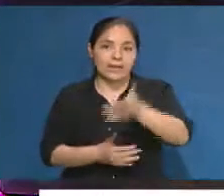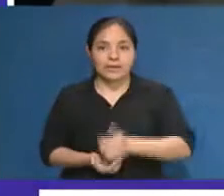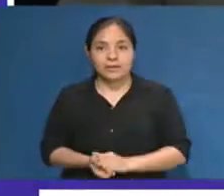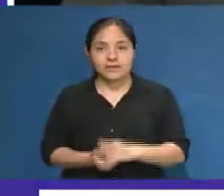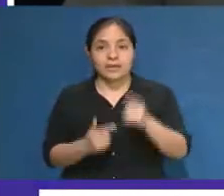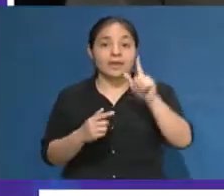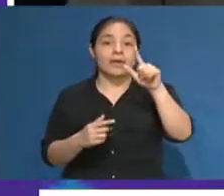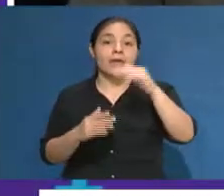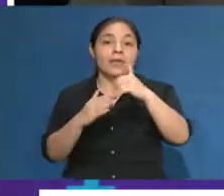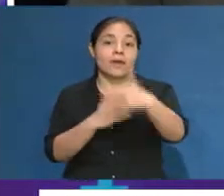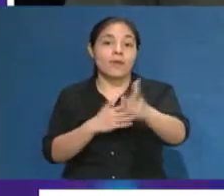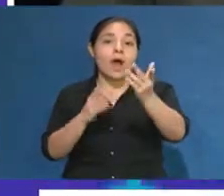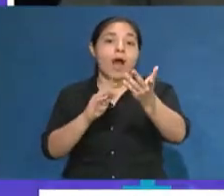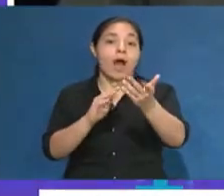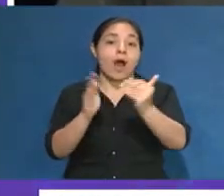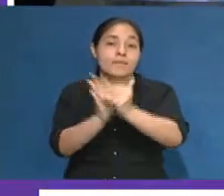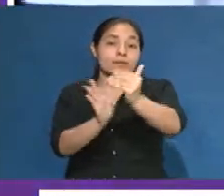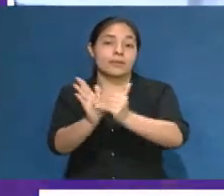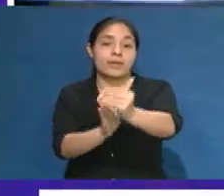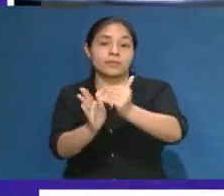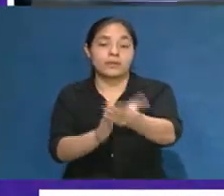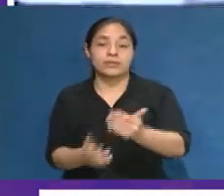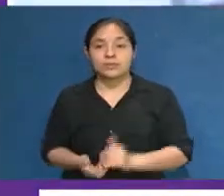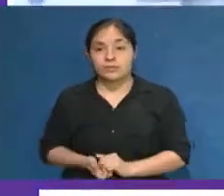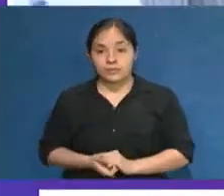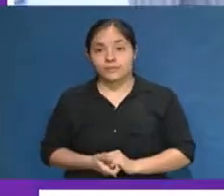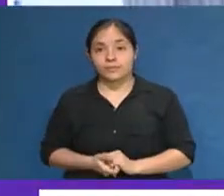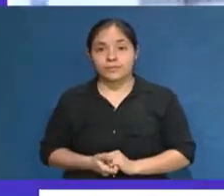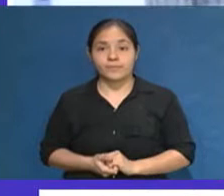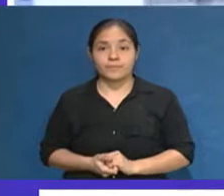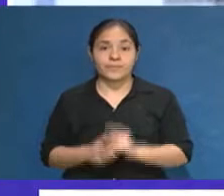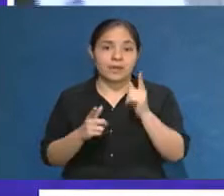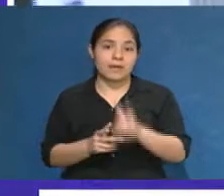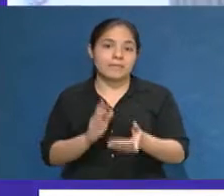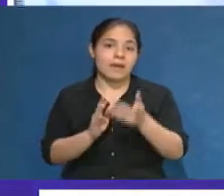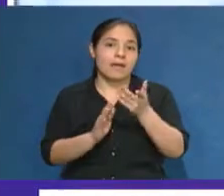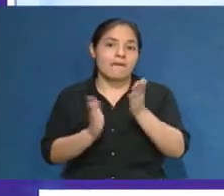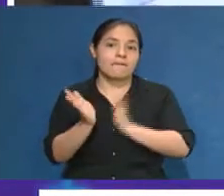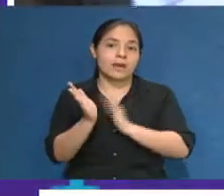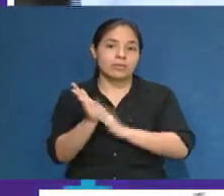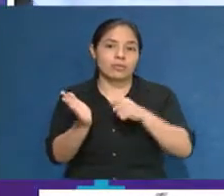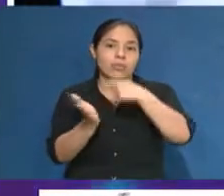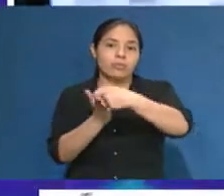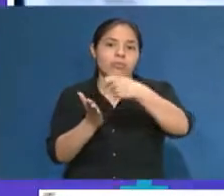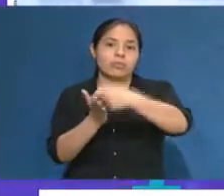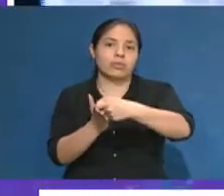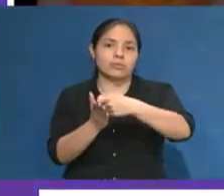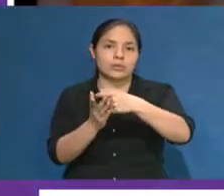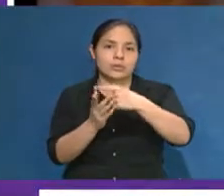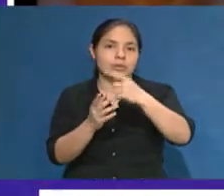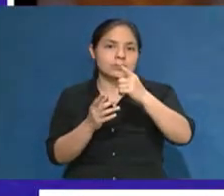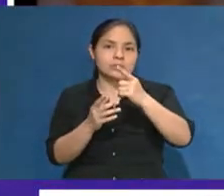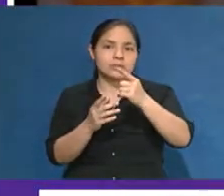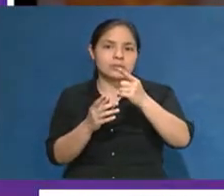venir, pero va a ser también un 30% de la factura que estábamos pagando. Por ende, se sigue acumulando para arriba y